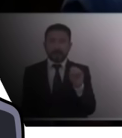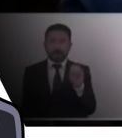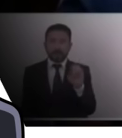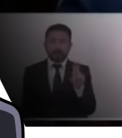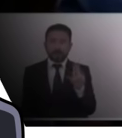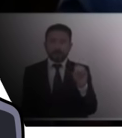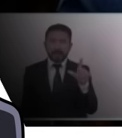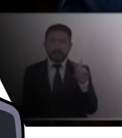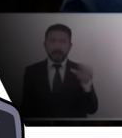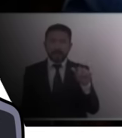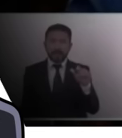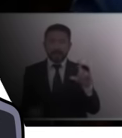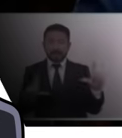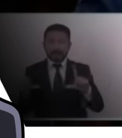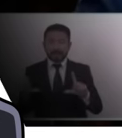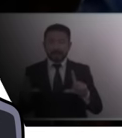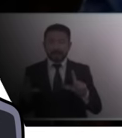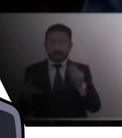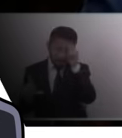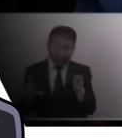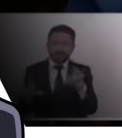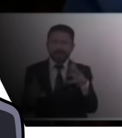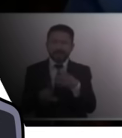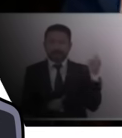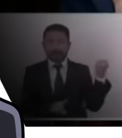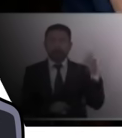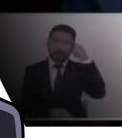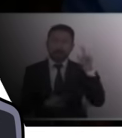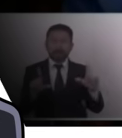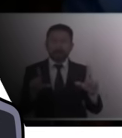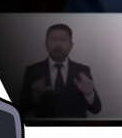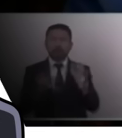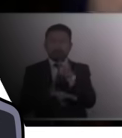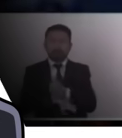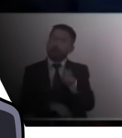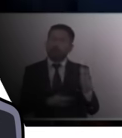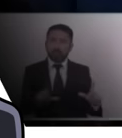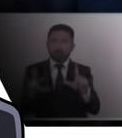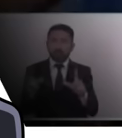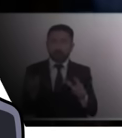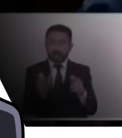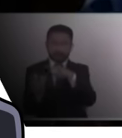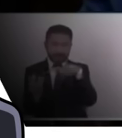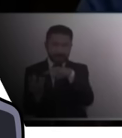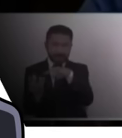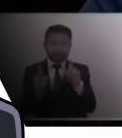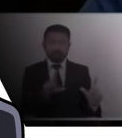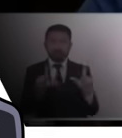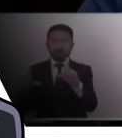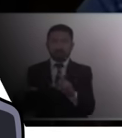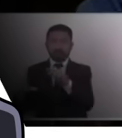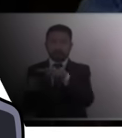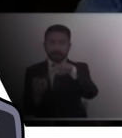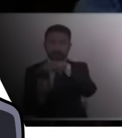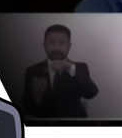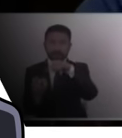merece. Pero con ese título, señor presidente, creo que pudiéramos instaurar otro para acá, para los señores, y se los pudiéramos dar a